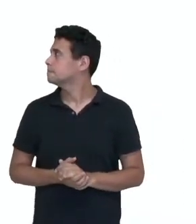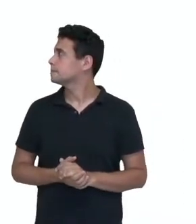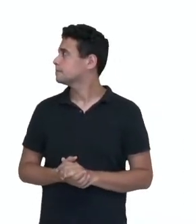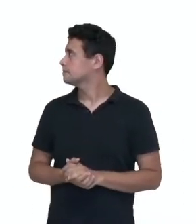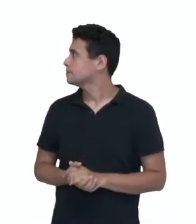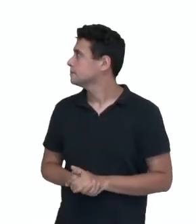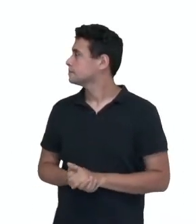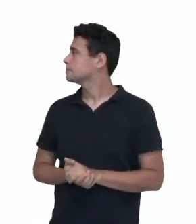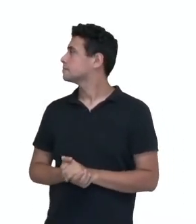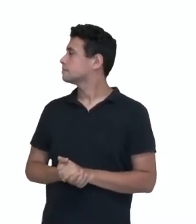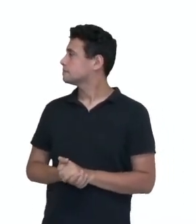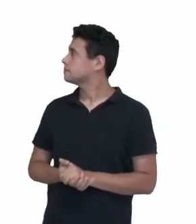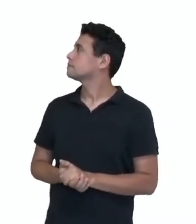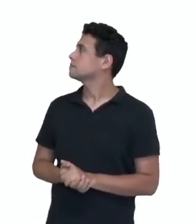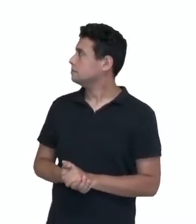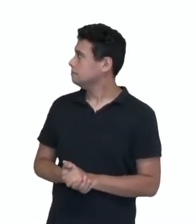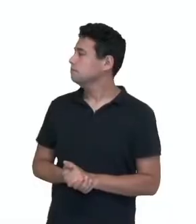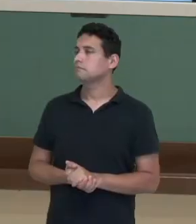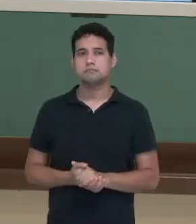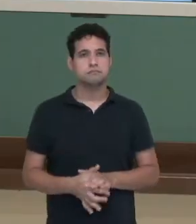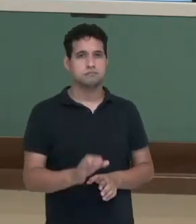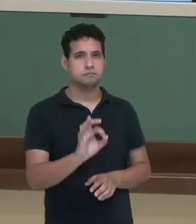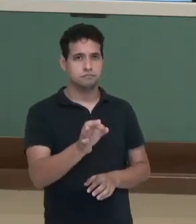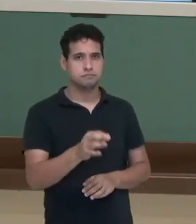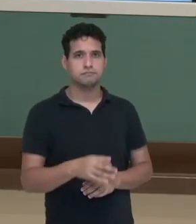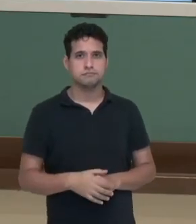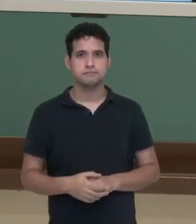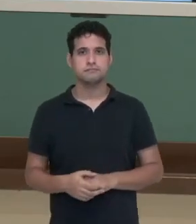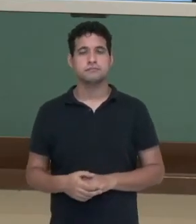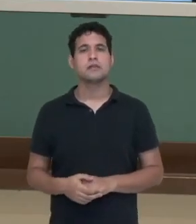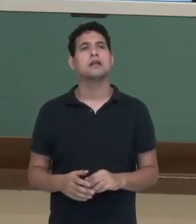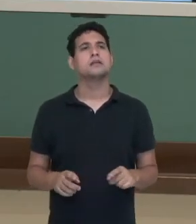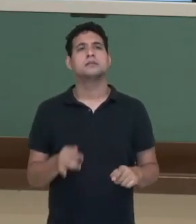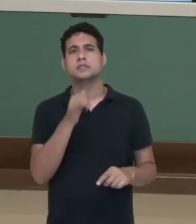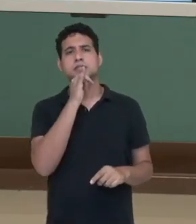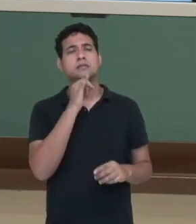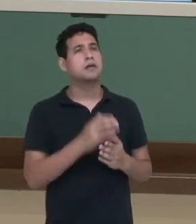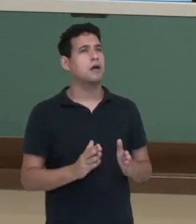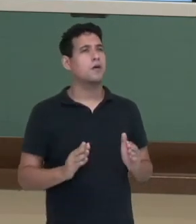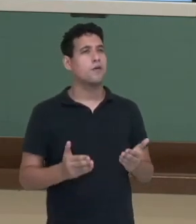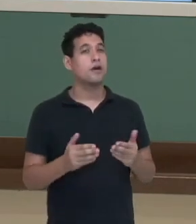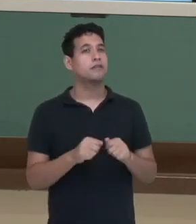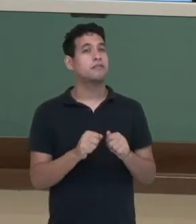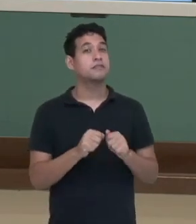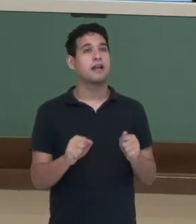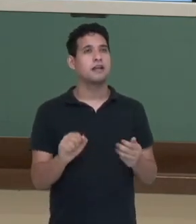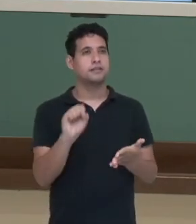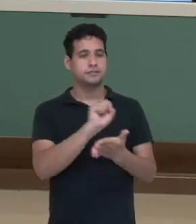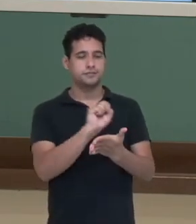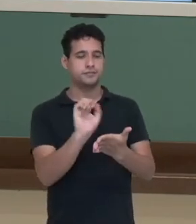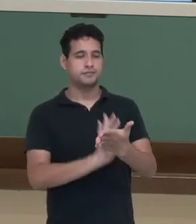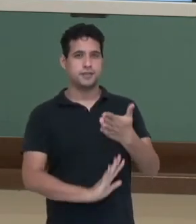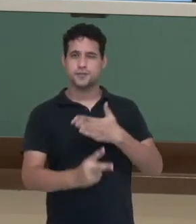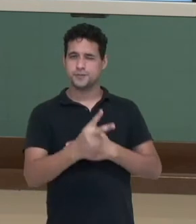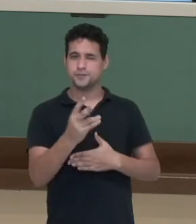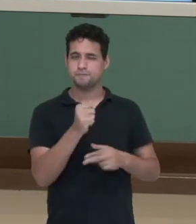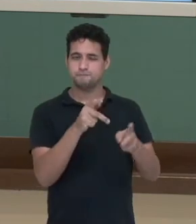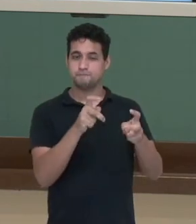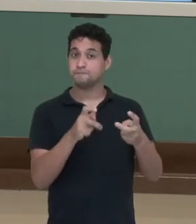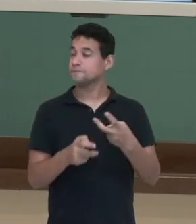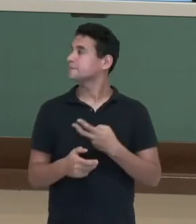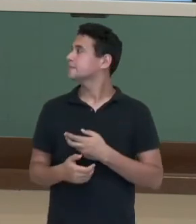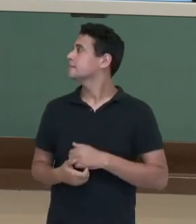passado, llovió. Certo? ahora vamos para nuestra actividad. Vamos a ver, lee